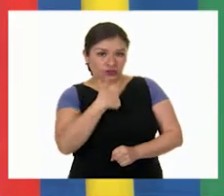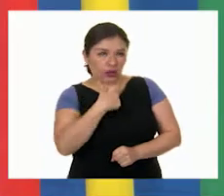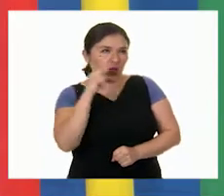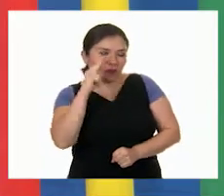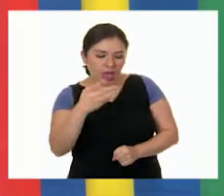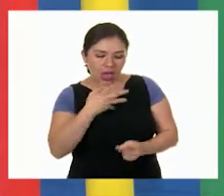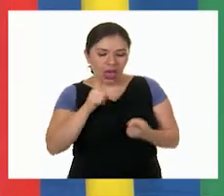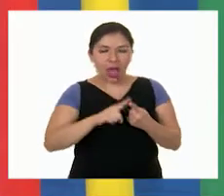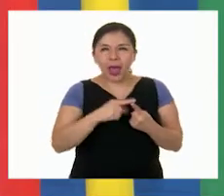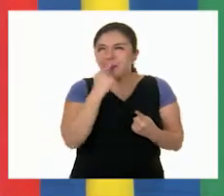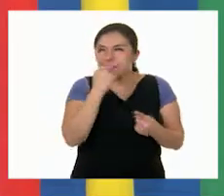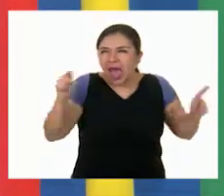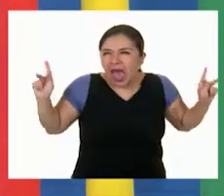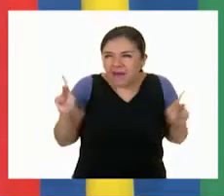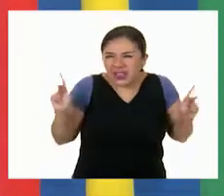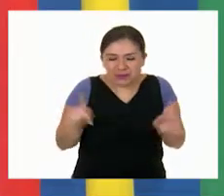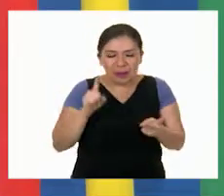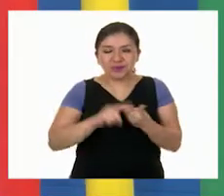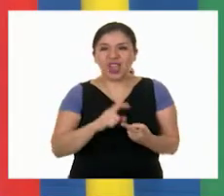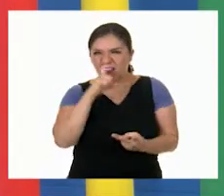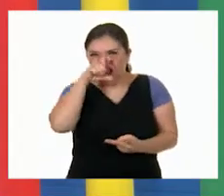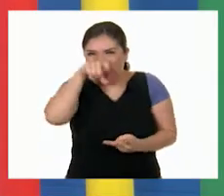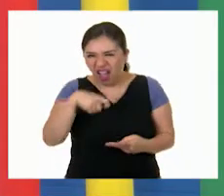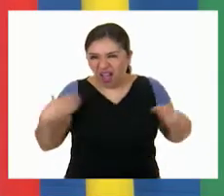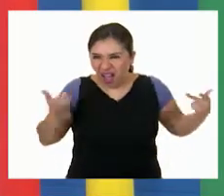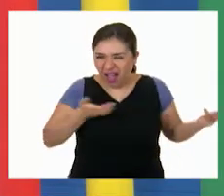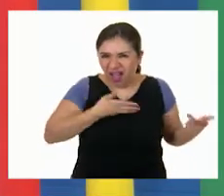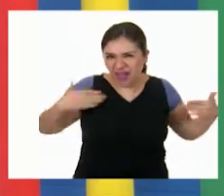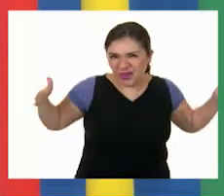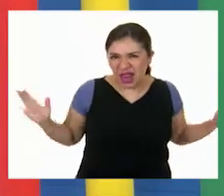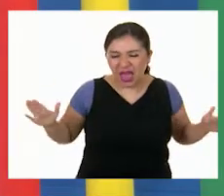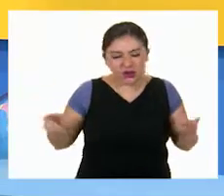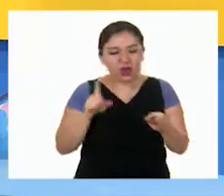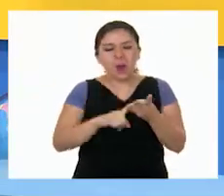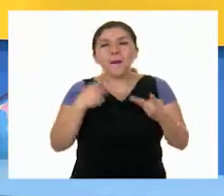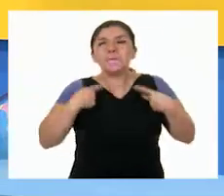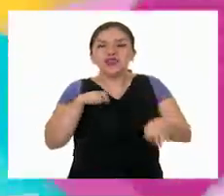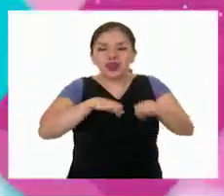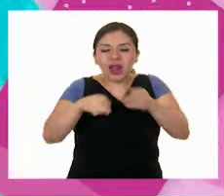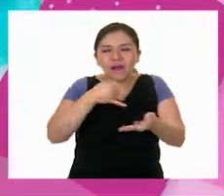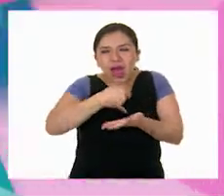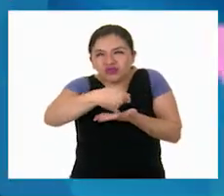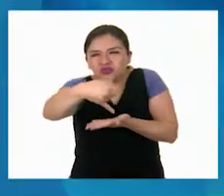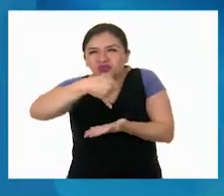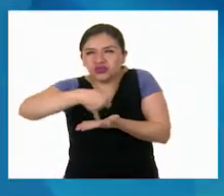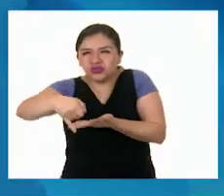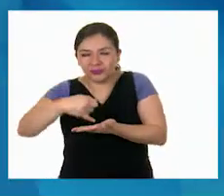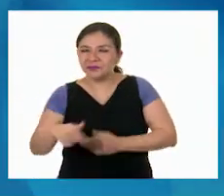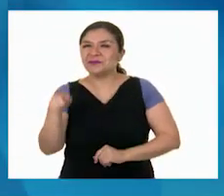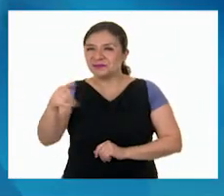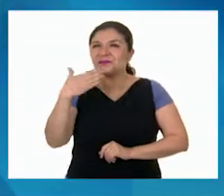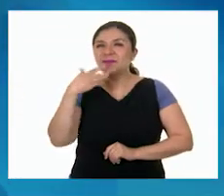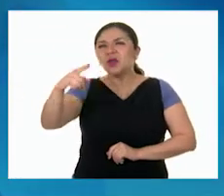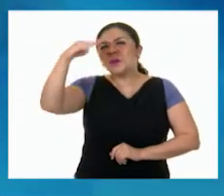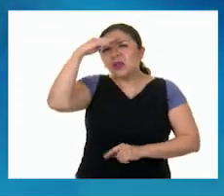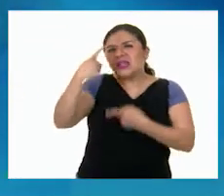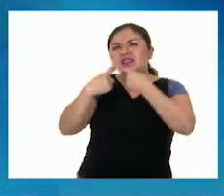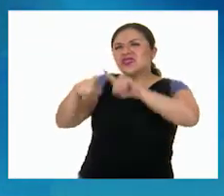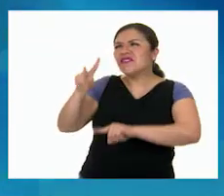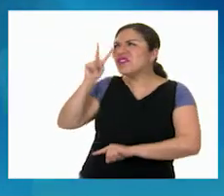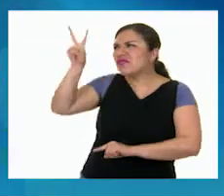aparecía una avispa, un gavilán y un campesino. Así es, muy bien. ¿Qué piensan de esta